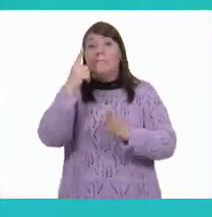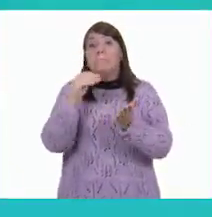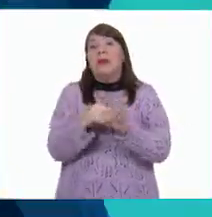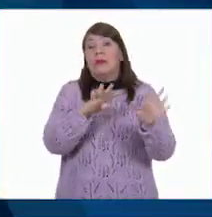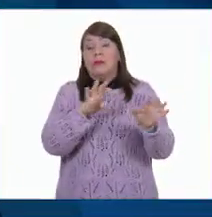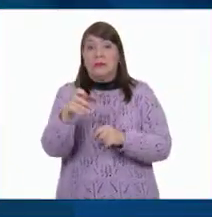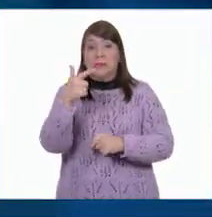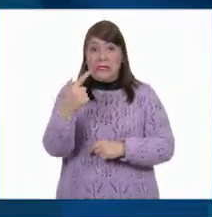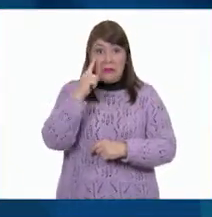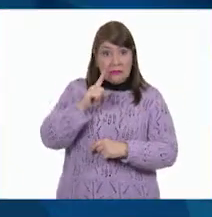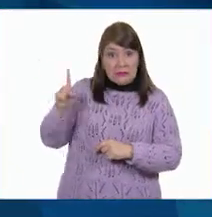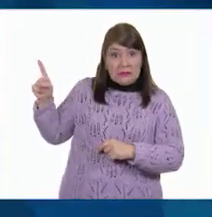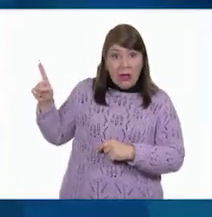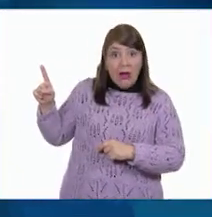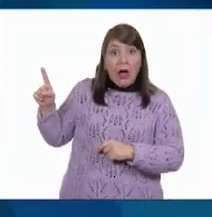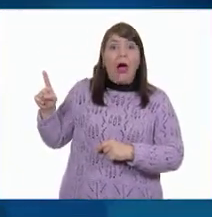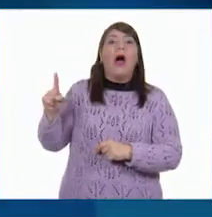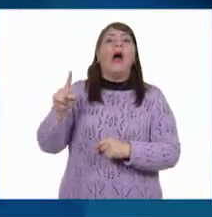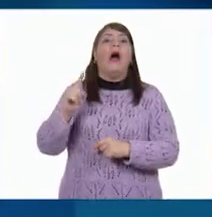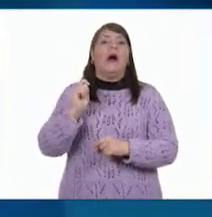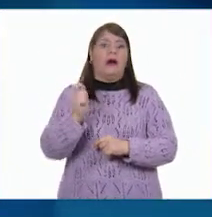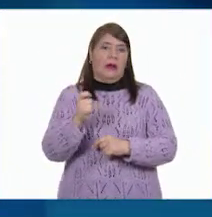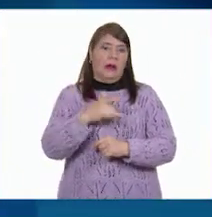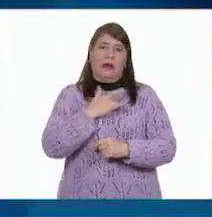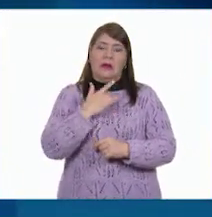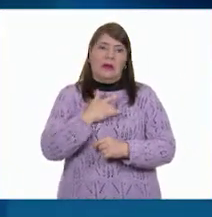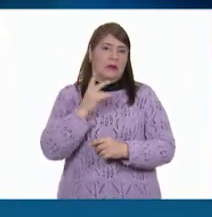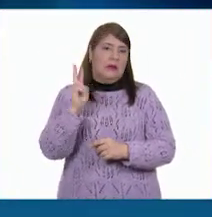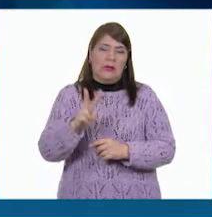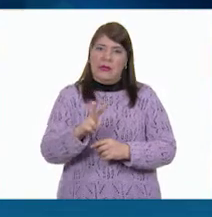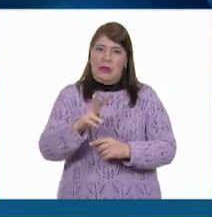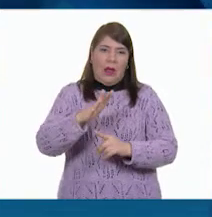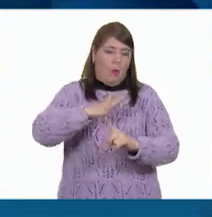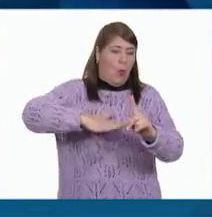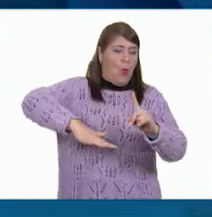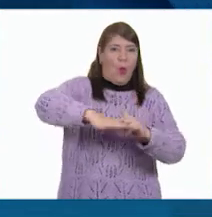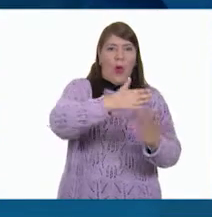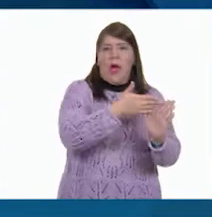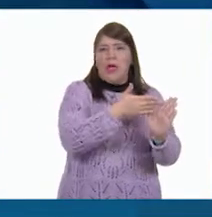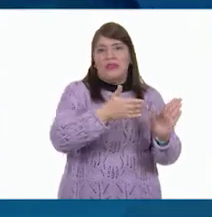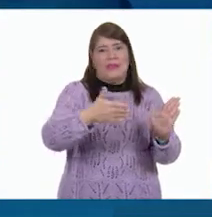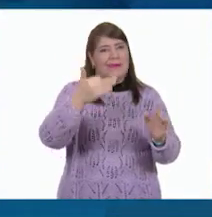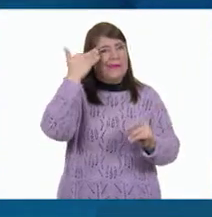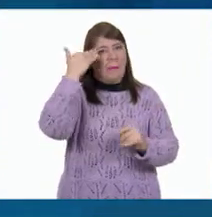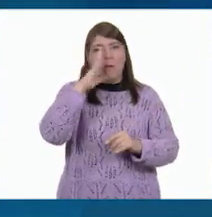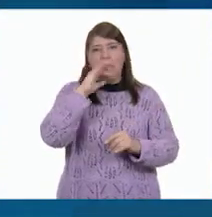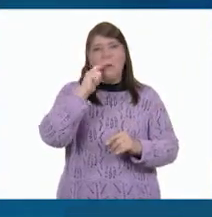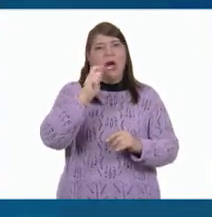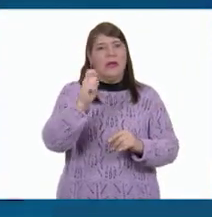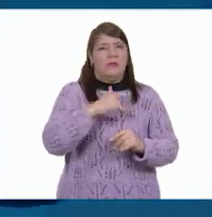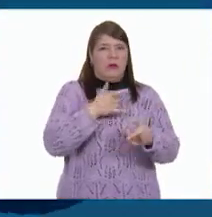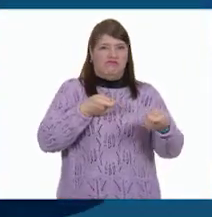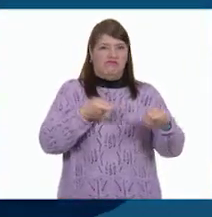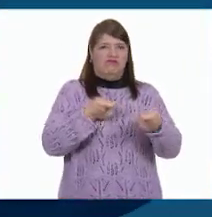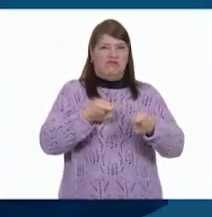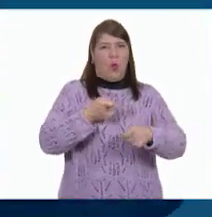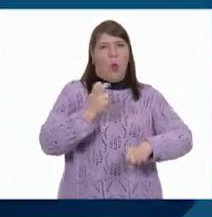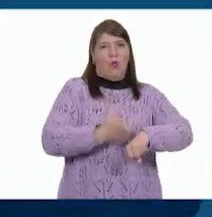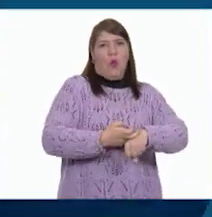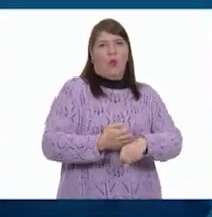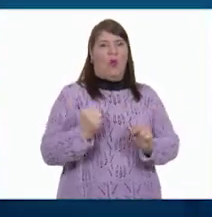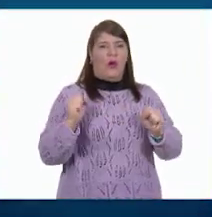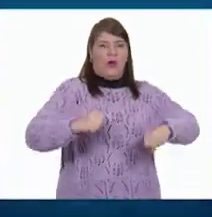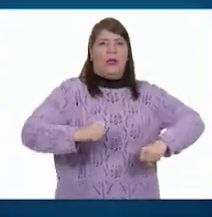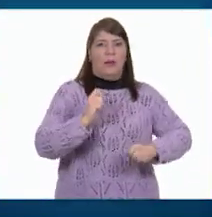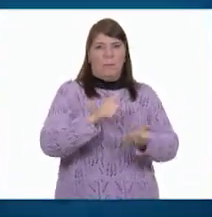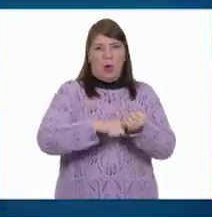1907 dejaron en claro el perfil más oscuro de esta dictadura. Y como nos dijo, tanto la